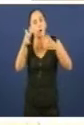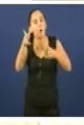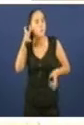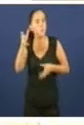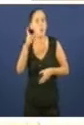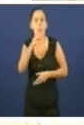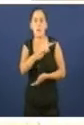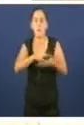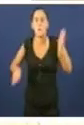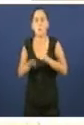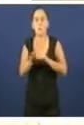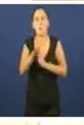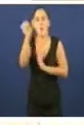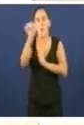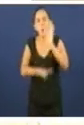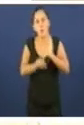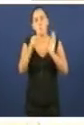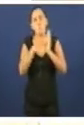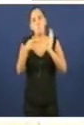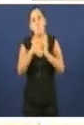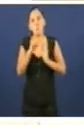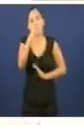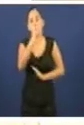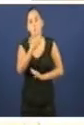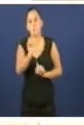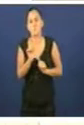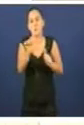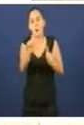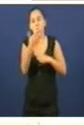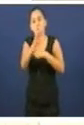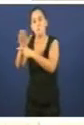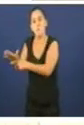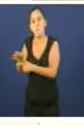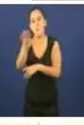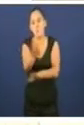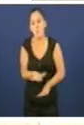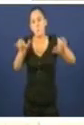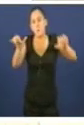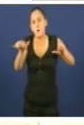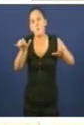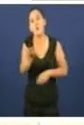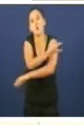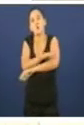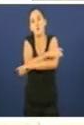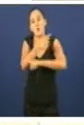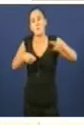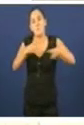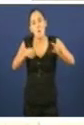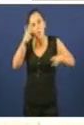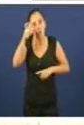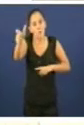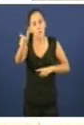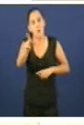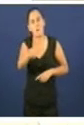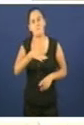Continuamos, corde do día, co punto 3 de comparecencias en pleno, coa comparecencia do consellero de Medio Rural por petición propia para